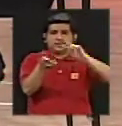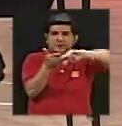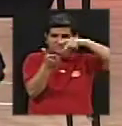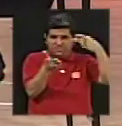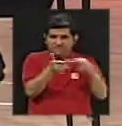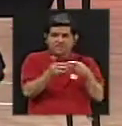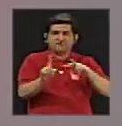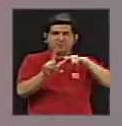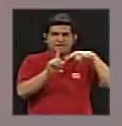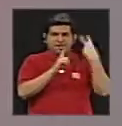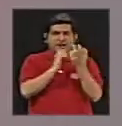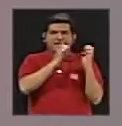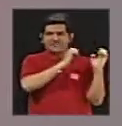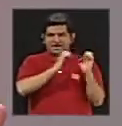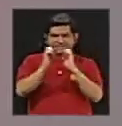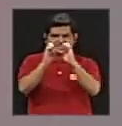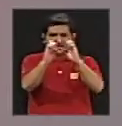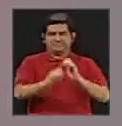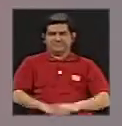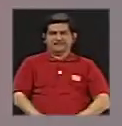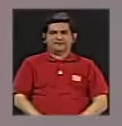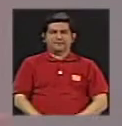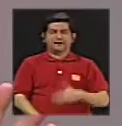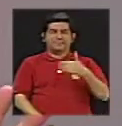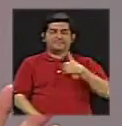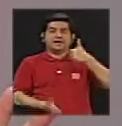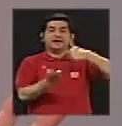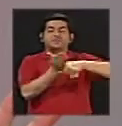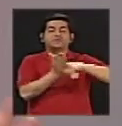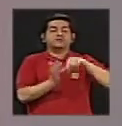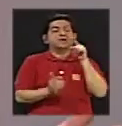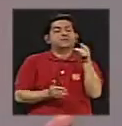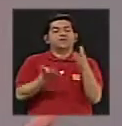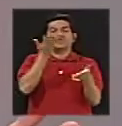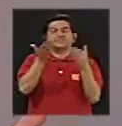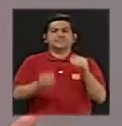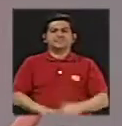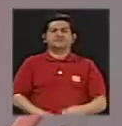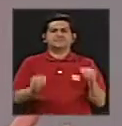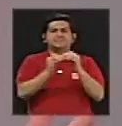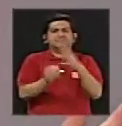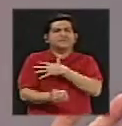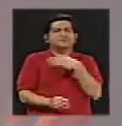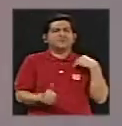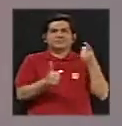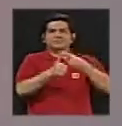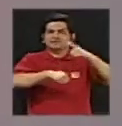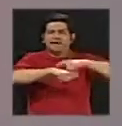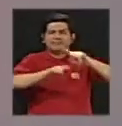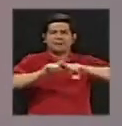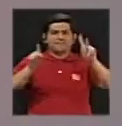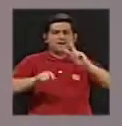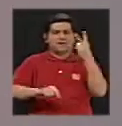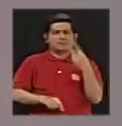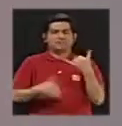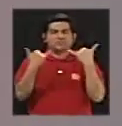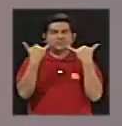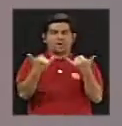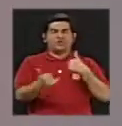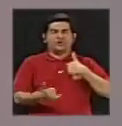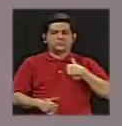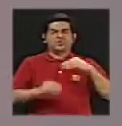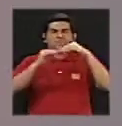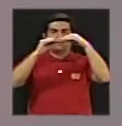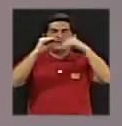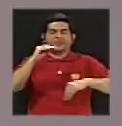una perspectiva estratégica de voté por este, tal vez el que más me gustaba en la primera ronda, pero en la segunda quiero votar por el que menos